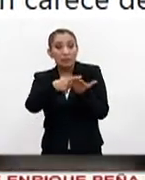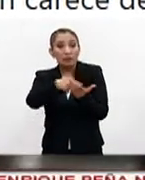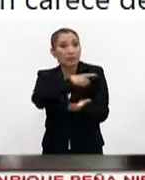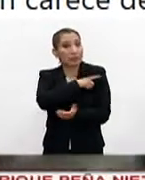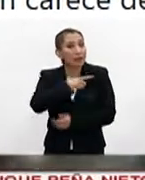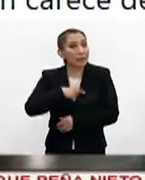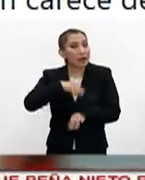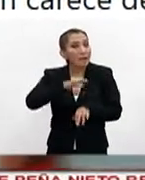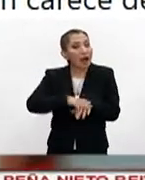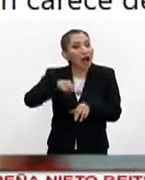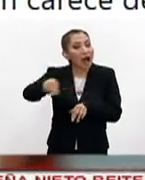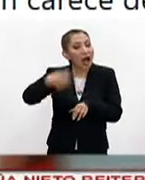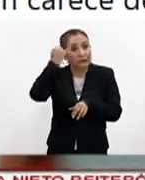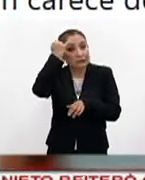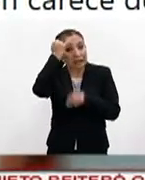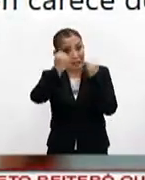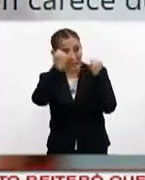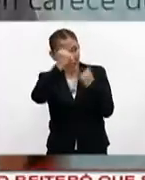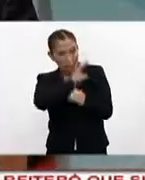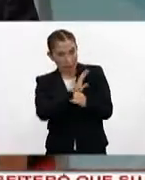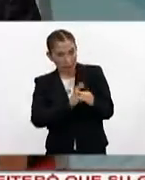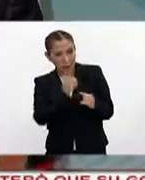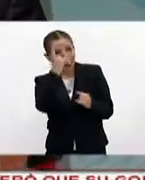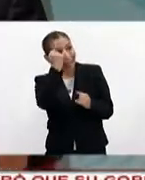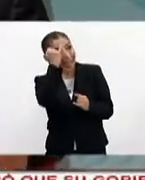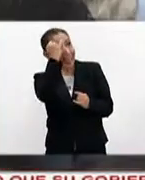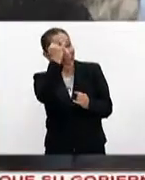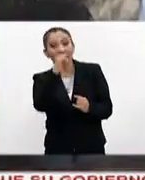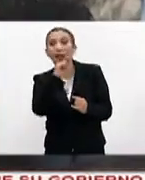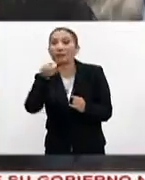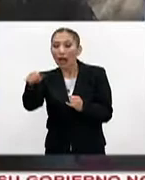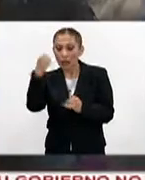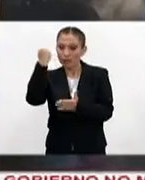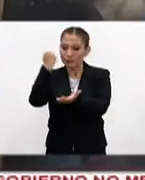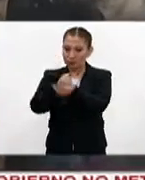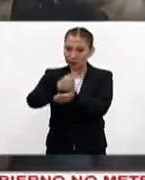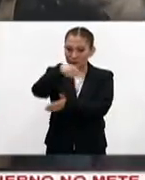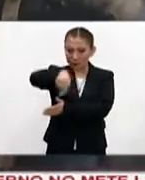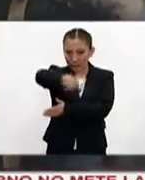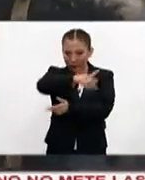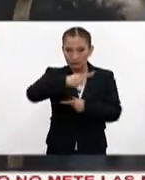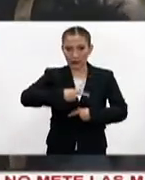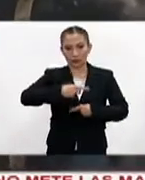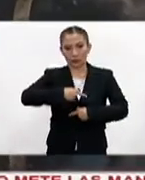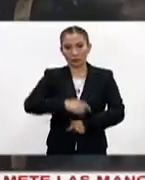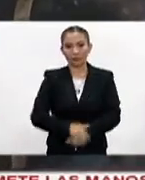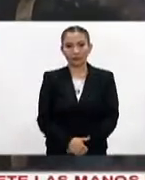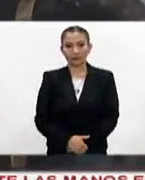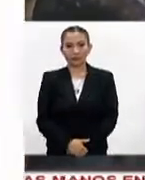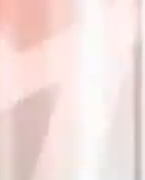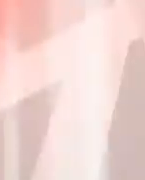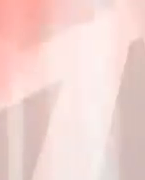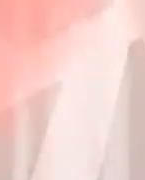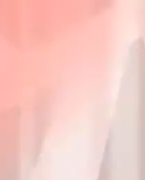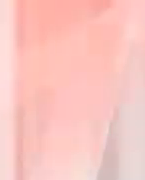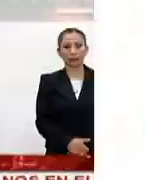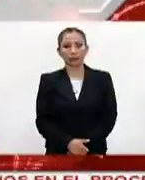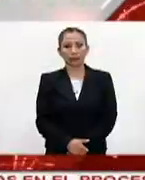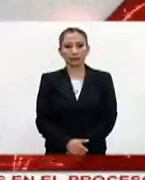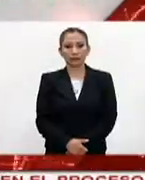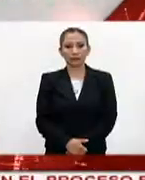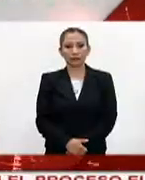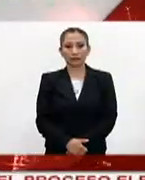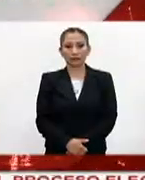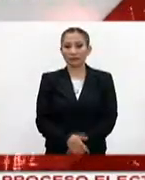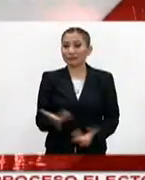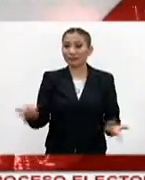ser más que una iniciativa de un candidato, una exigencia de los ciudadanos. El llamado